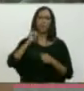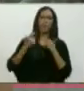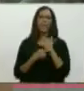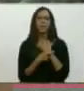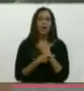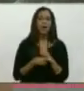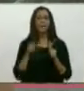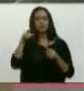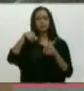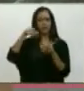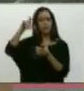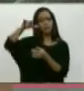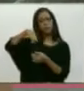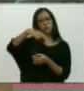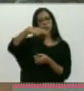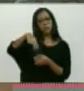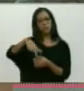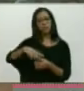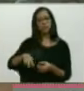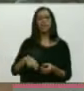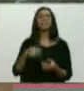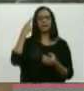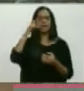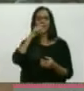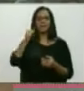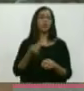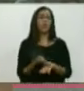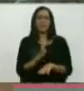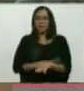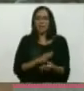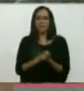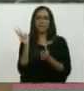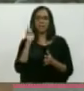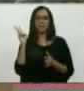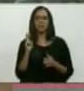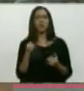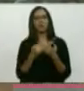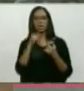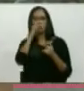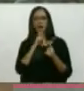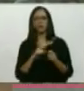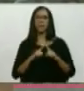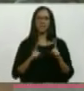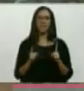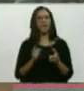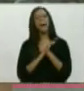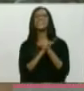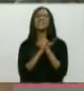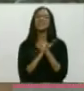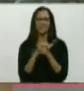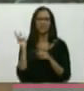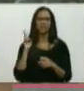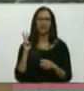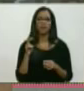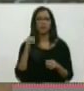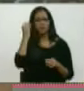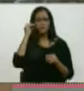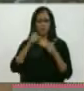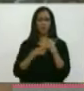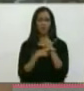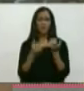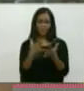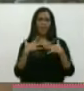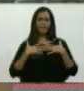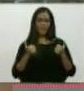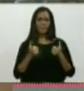su paracaídas. Miren, sabemos que Maduro es lo peor que le ha podido pasar a Venezuela en los últimos años. Pero amigos venezolanos, creer que Guaidó los va a salvar